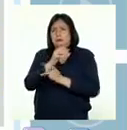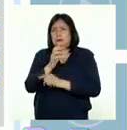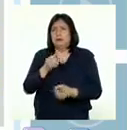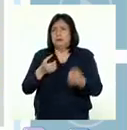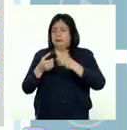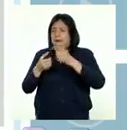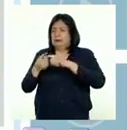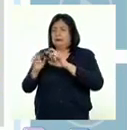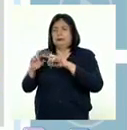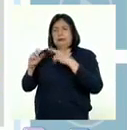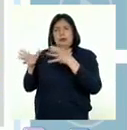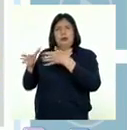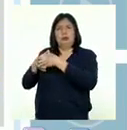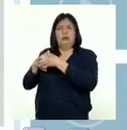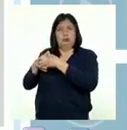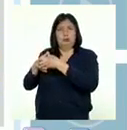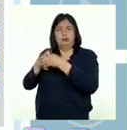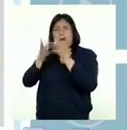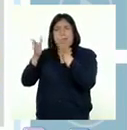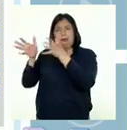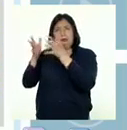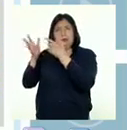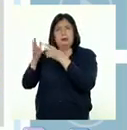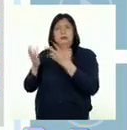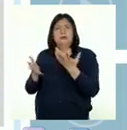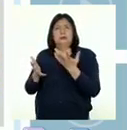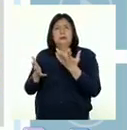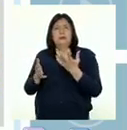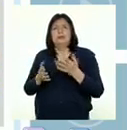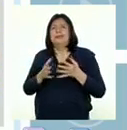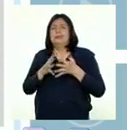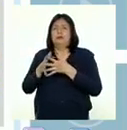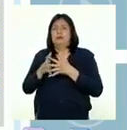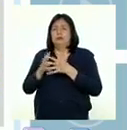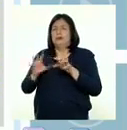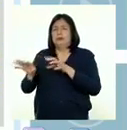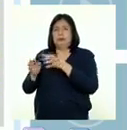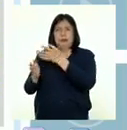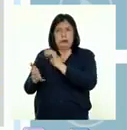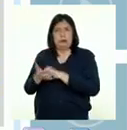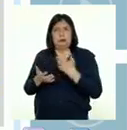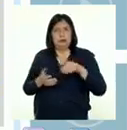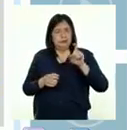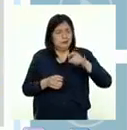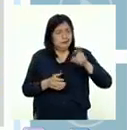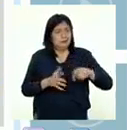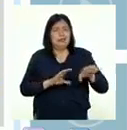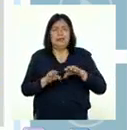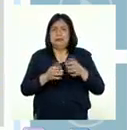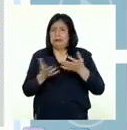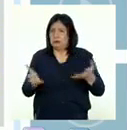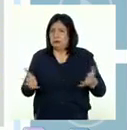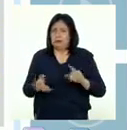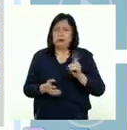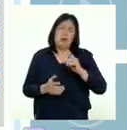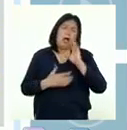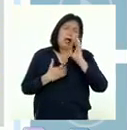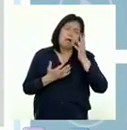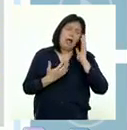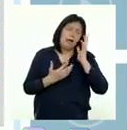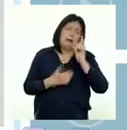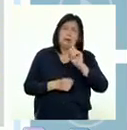países participantes en la Cumbre del Clima celebrada en Nueva York que llevarán acciones concretas y no